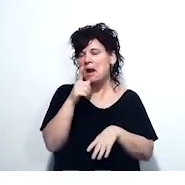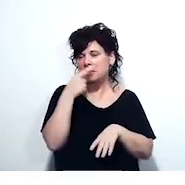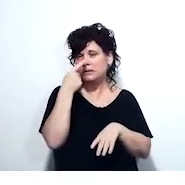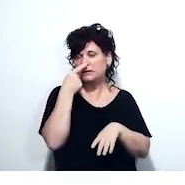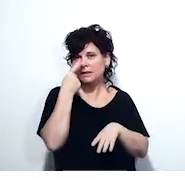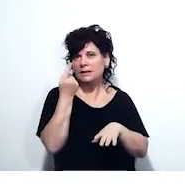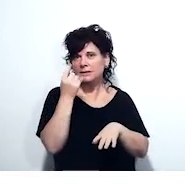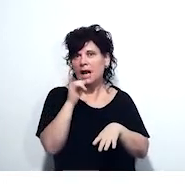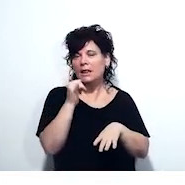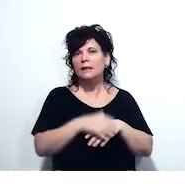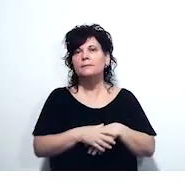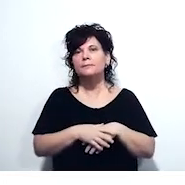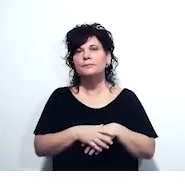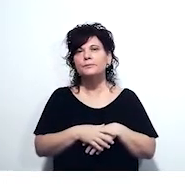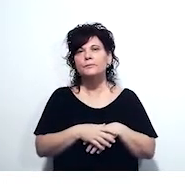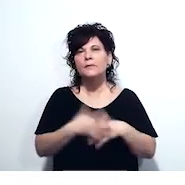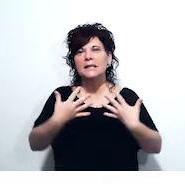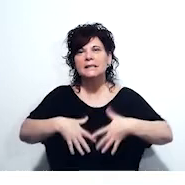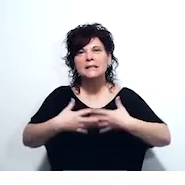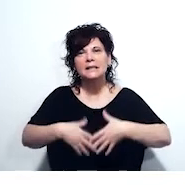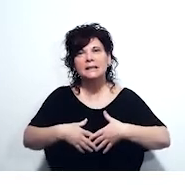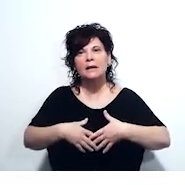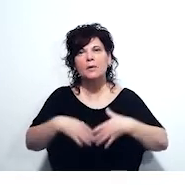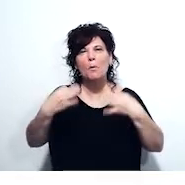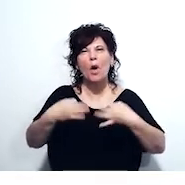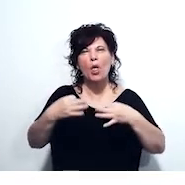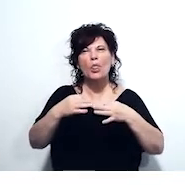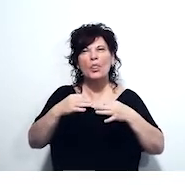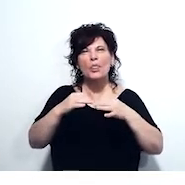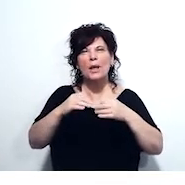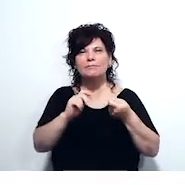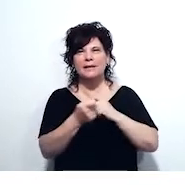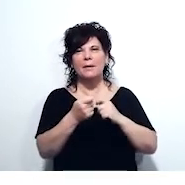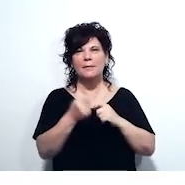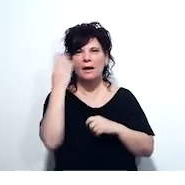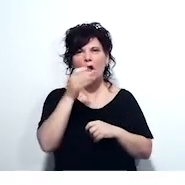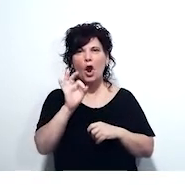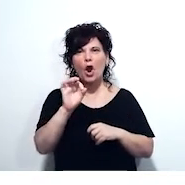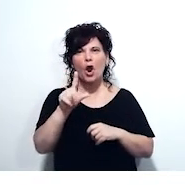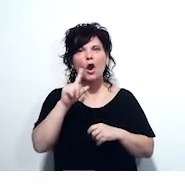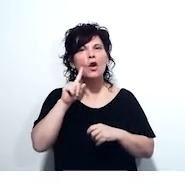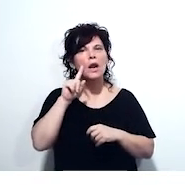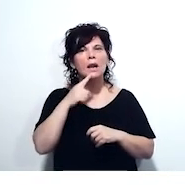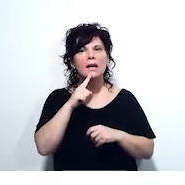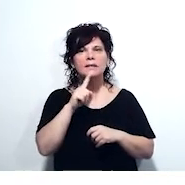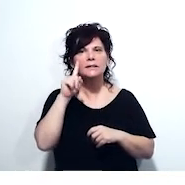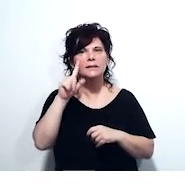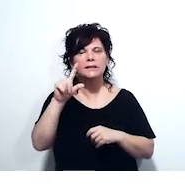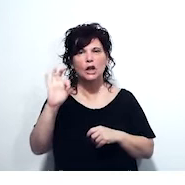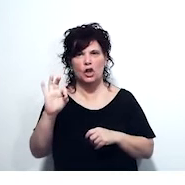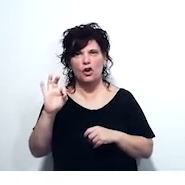muy interesantes. Y dice, los sistemas deben volverse más holísticos. Esto es algo que venimos hablando desde el principio del curso,